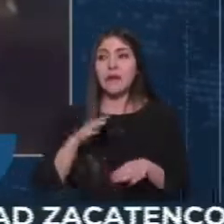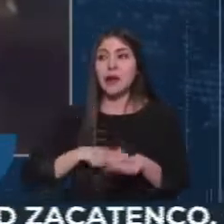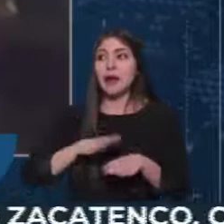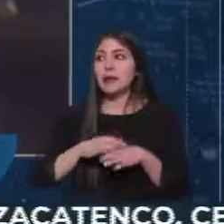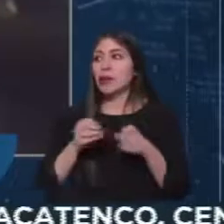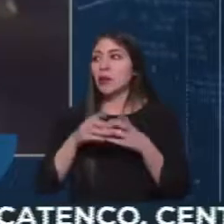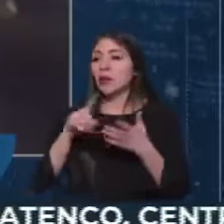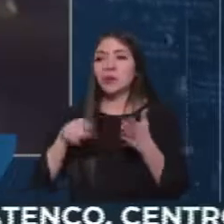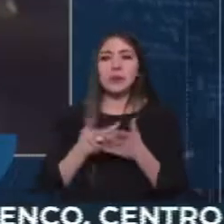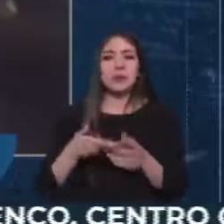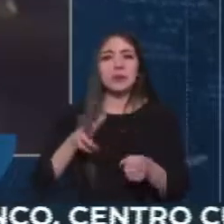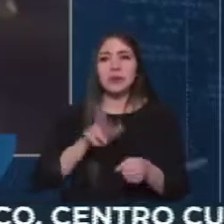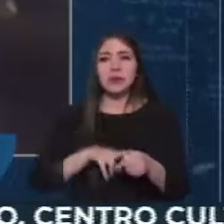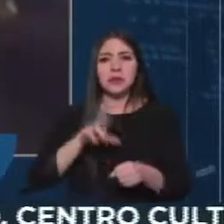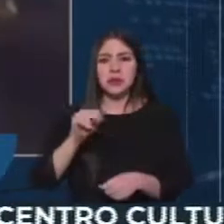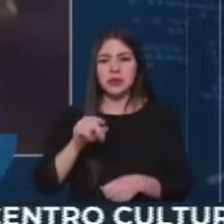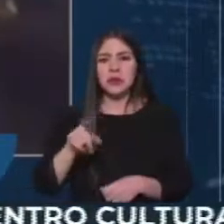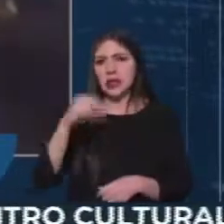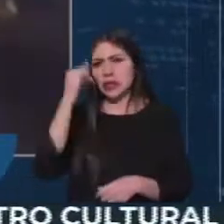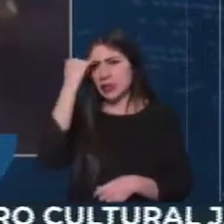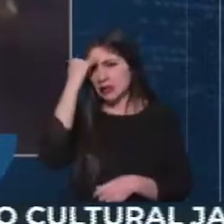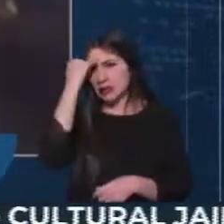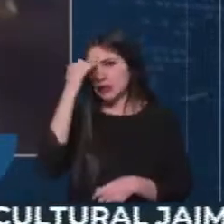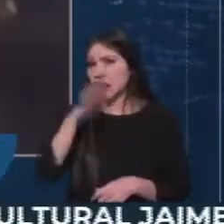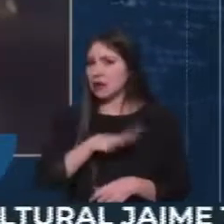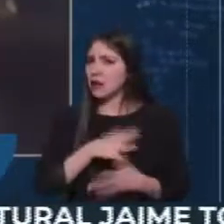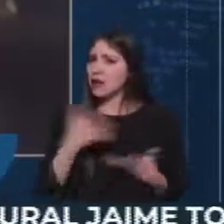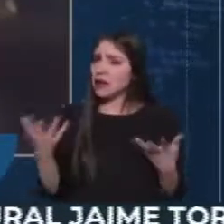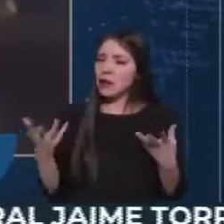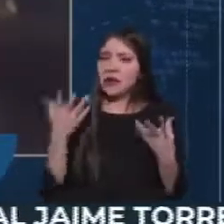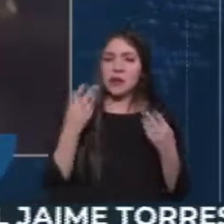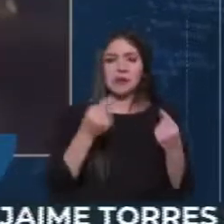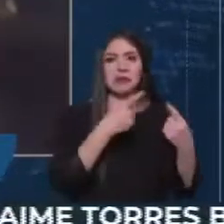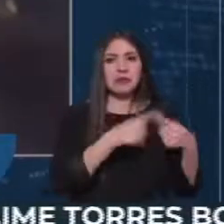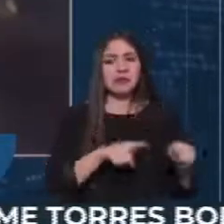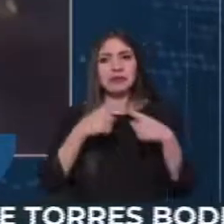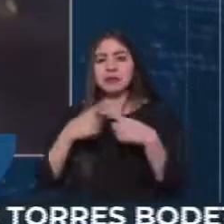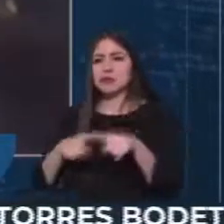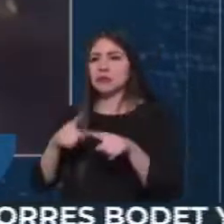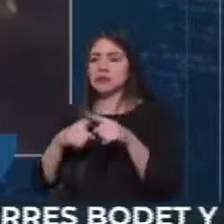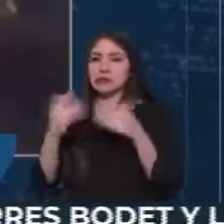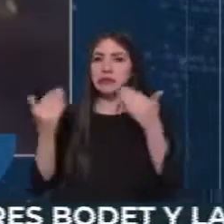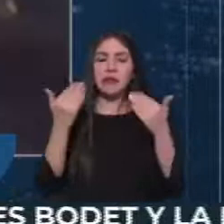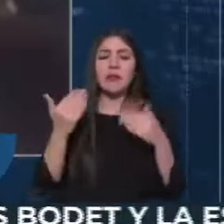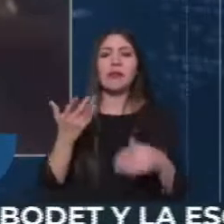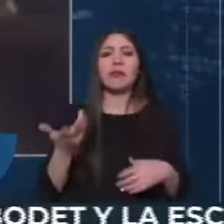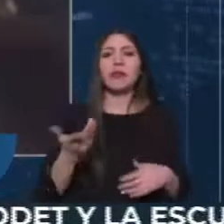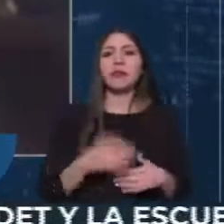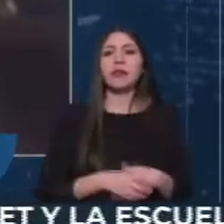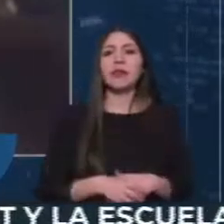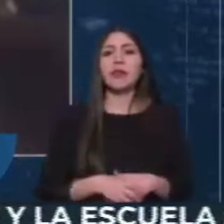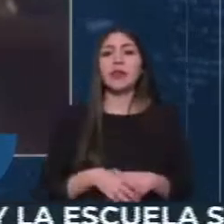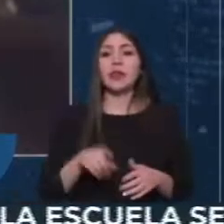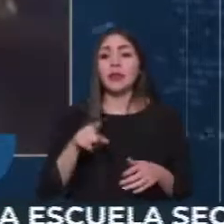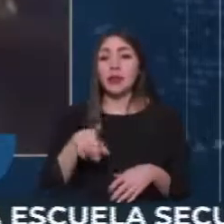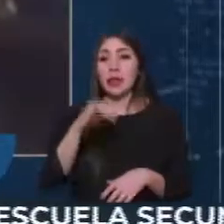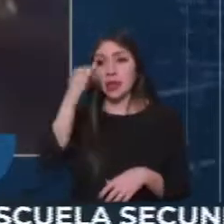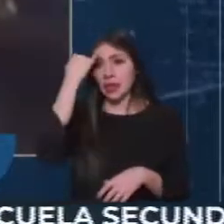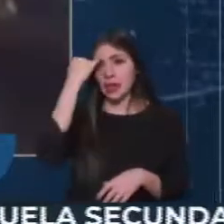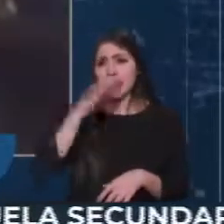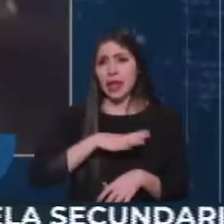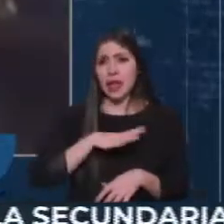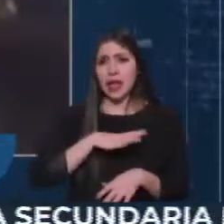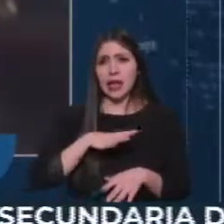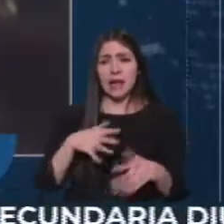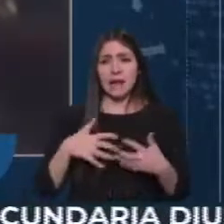India, o sea, pues tiene varias paradojas en ese sentido, ¿no? Entonces es tiene la fábrica más grande de